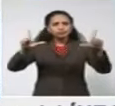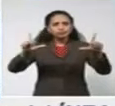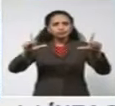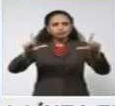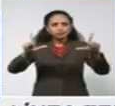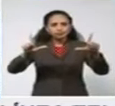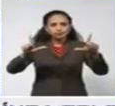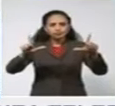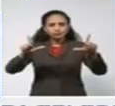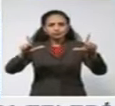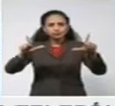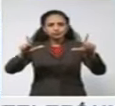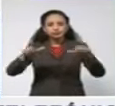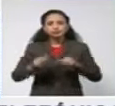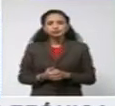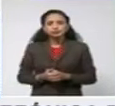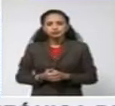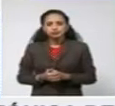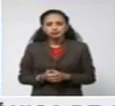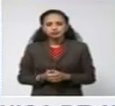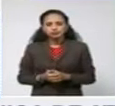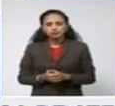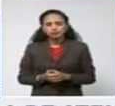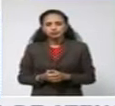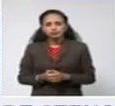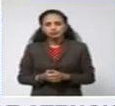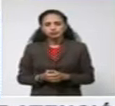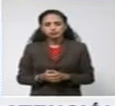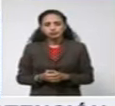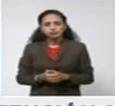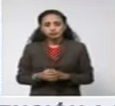está. Esta es una gráfica que